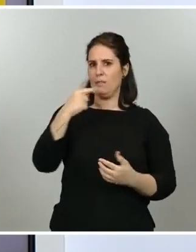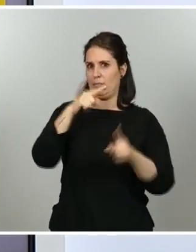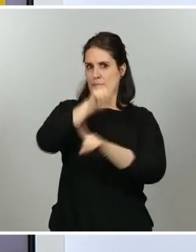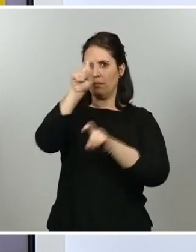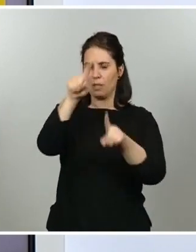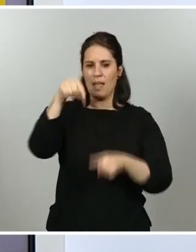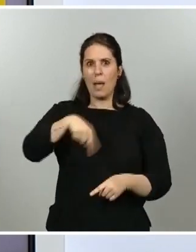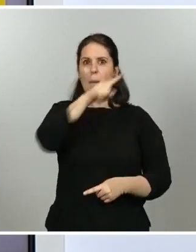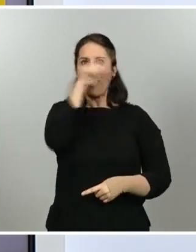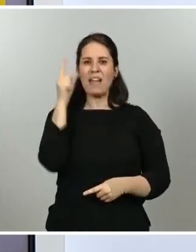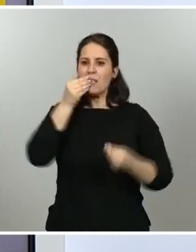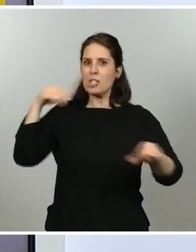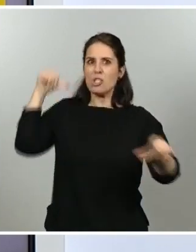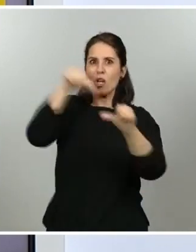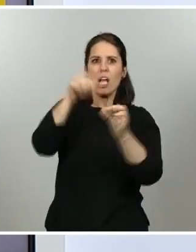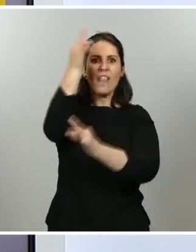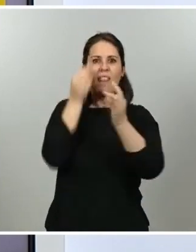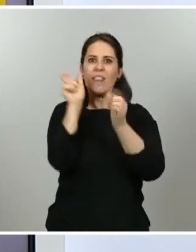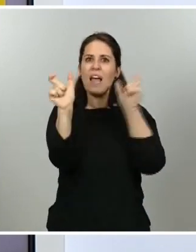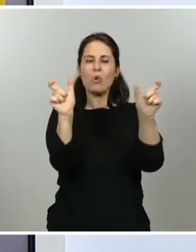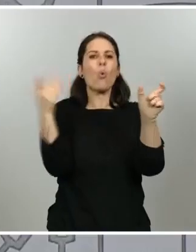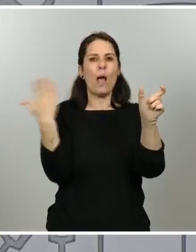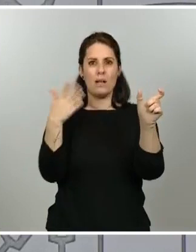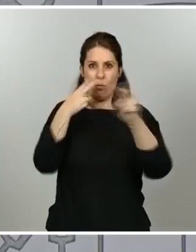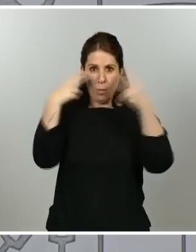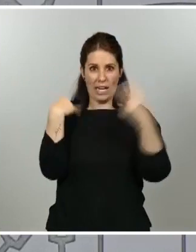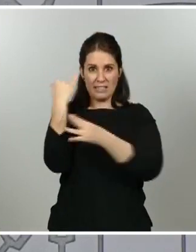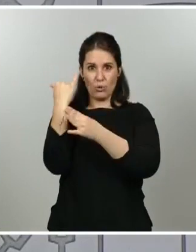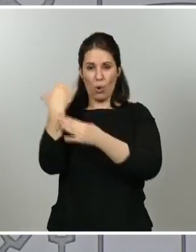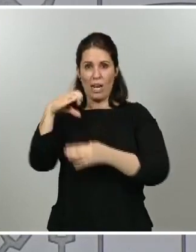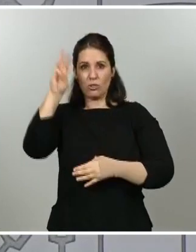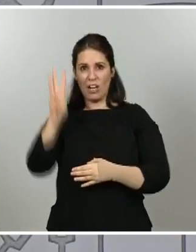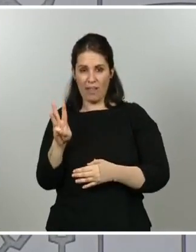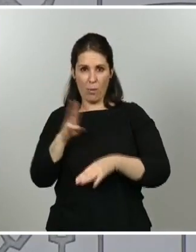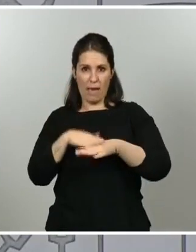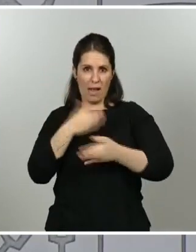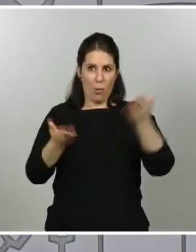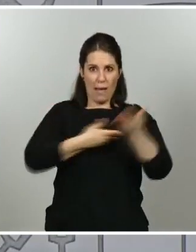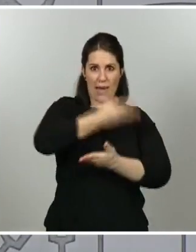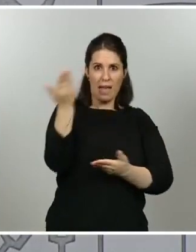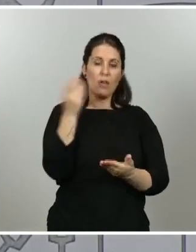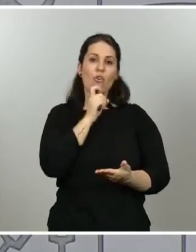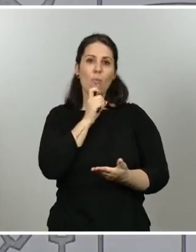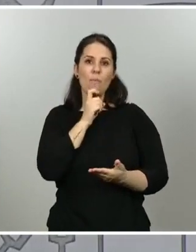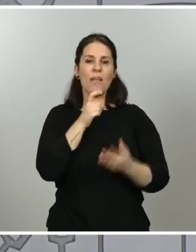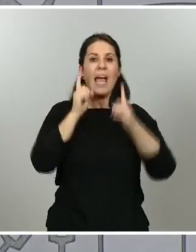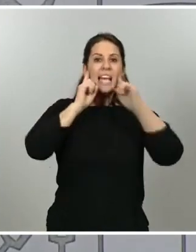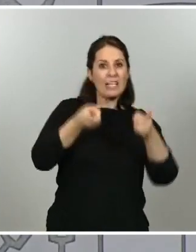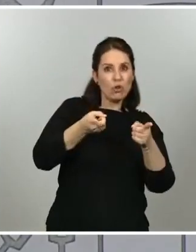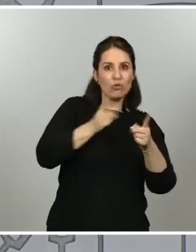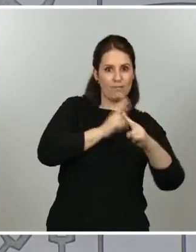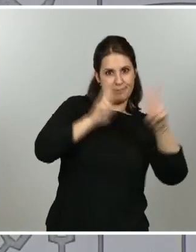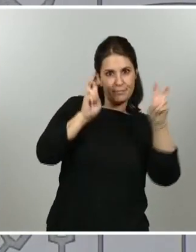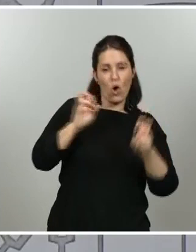serie histórica que publica el Instituto Carlos III para que sea comparable con el resto y agregable, la columna de casos o la de casos confirmados